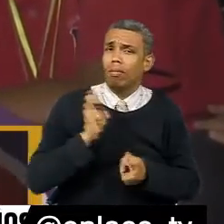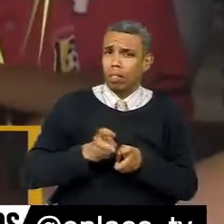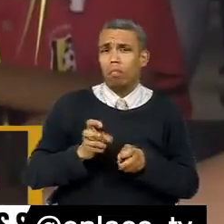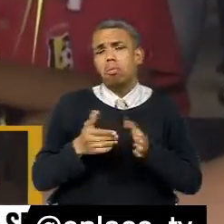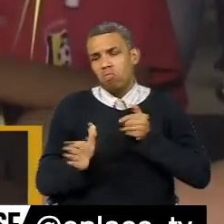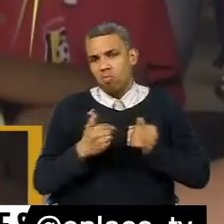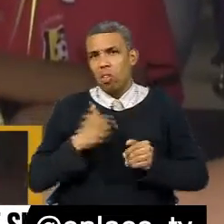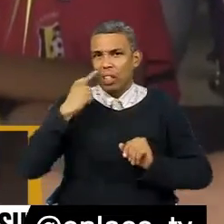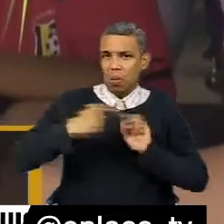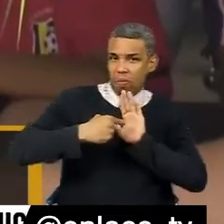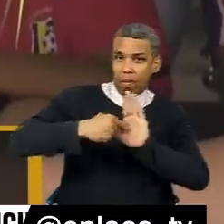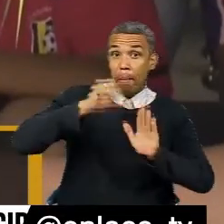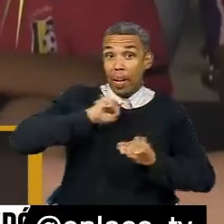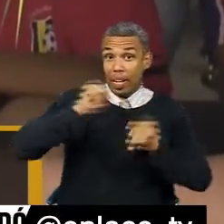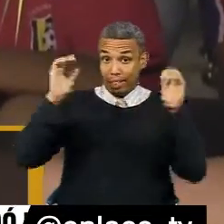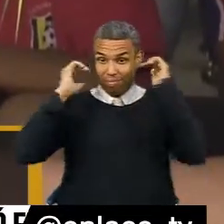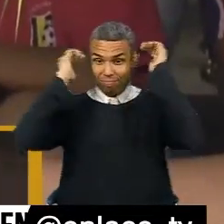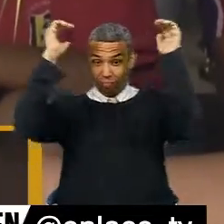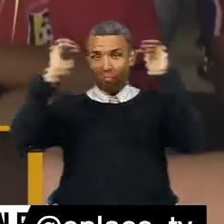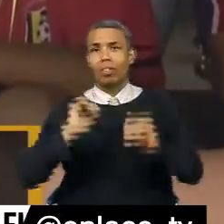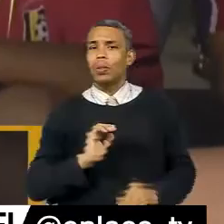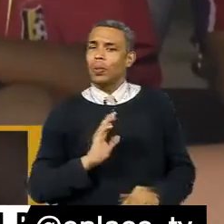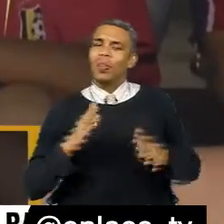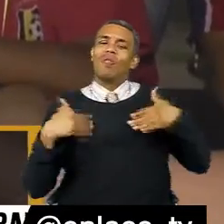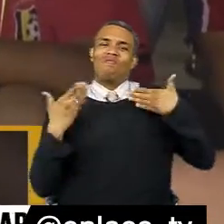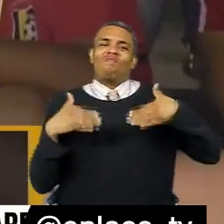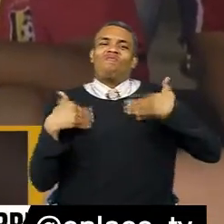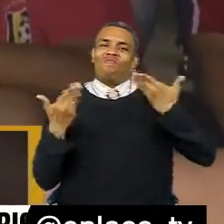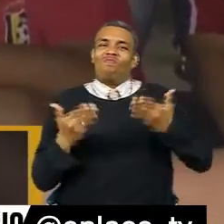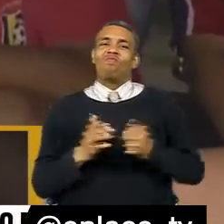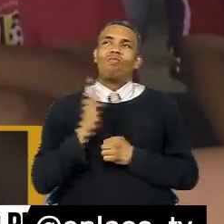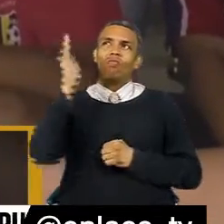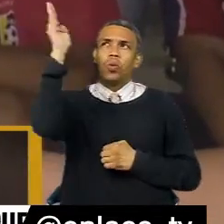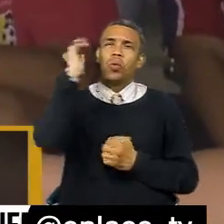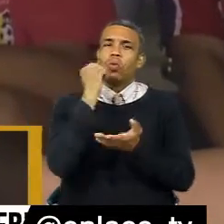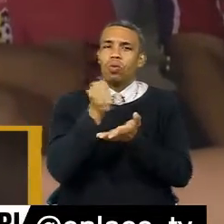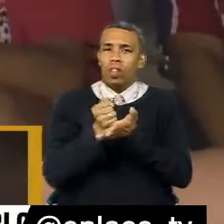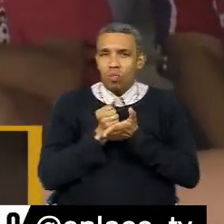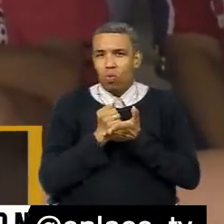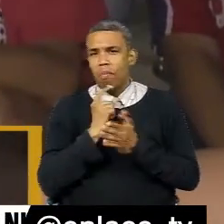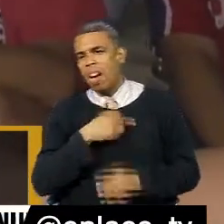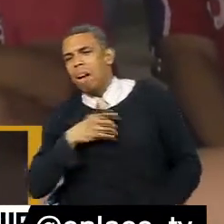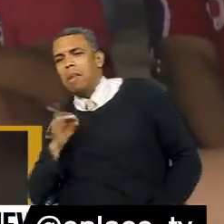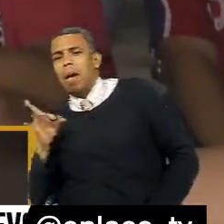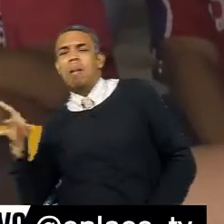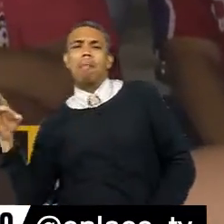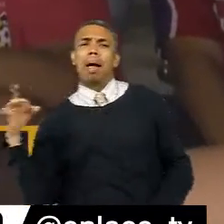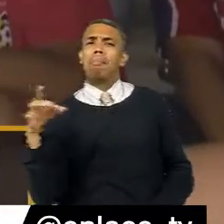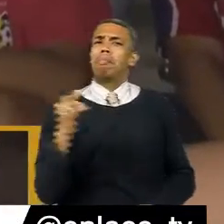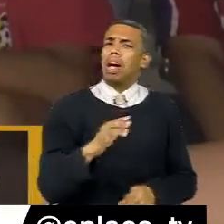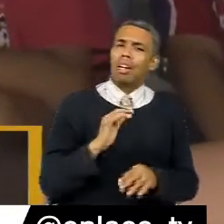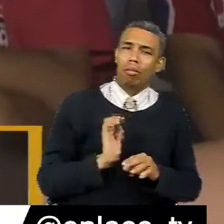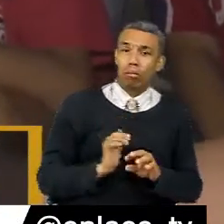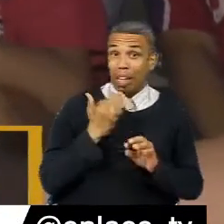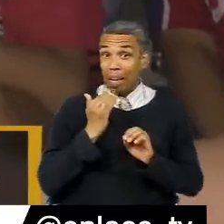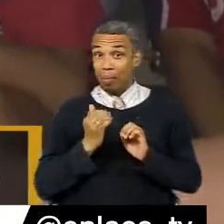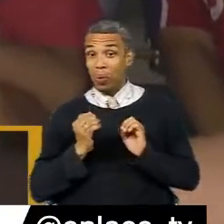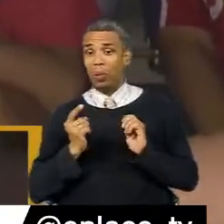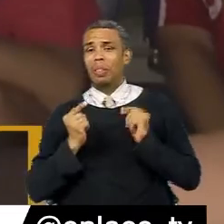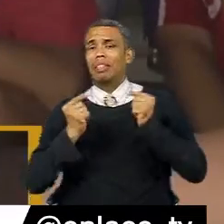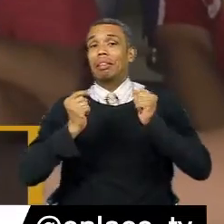Barranca. Pues muy orgulloso ya que gracias con la ayuda de Dios quedamos campeón al ganarle en la semifinal